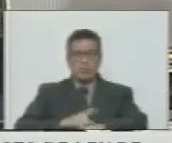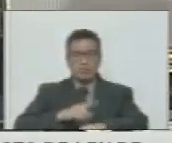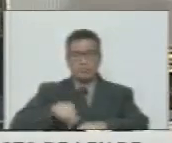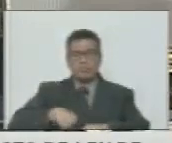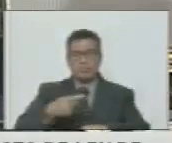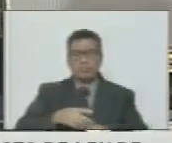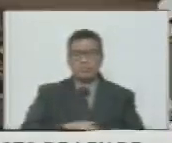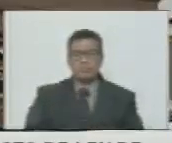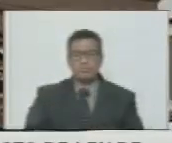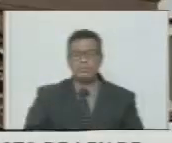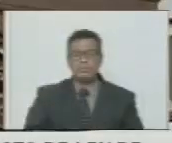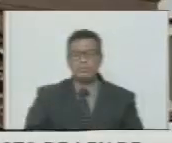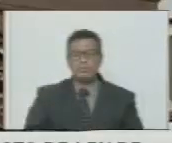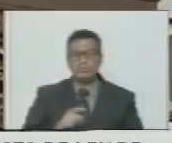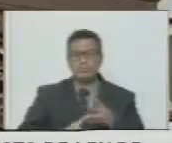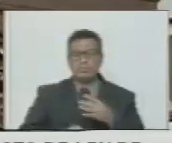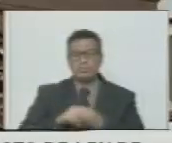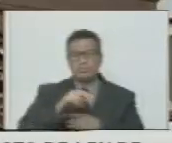difiere.